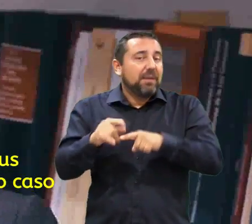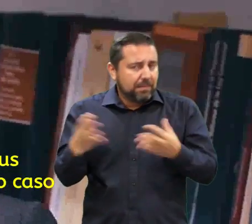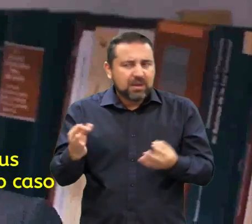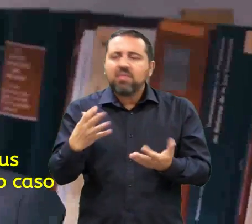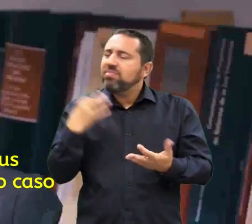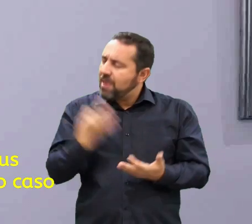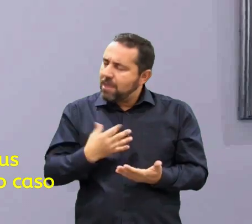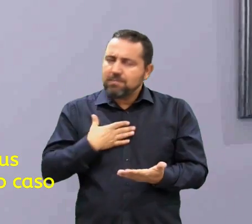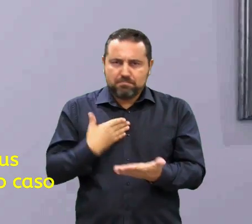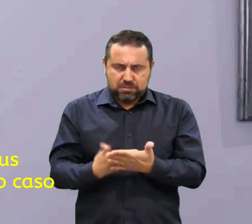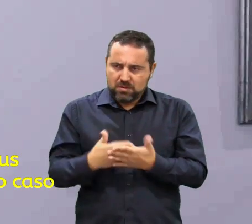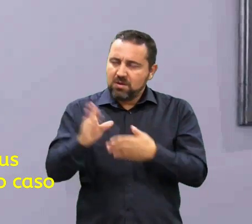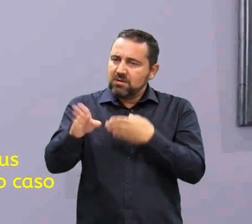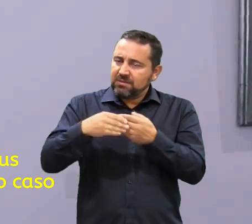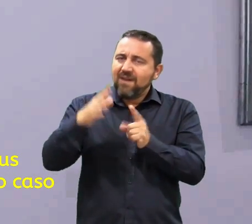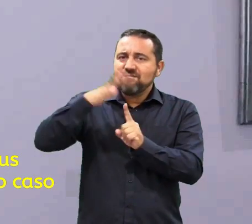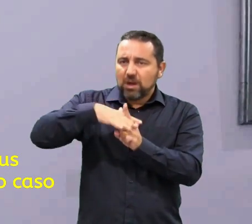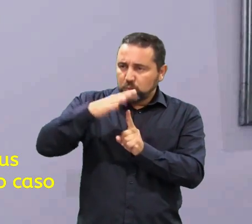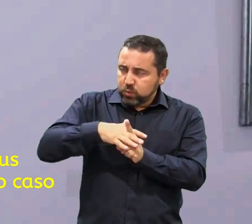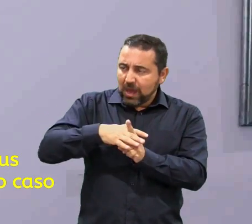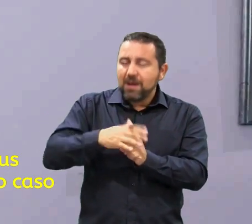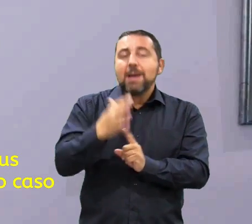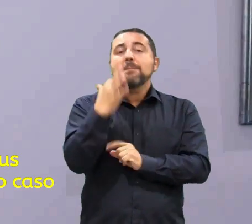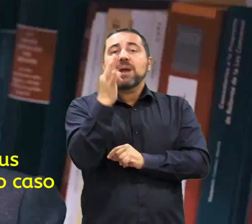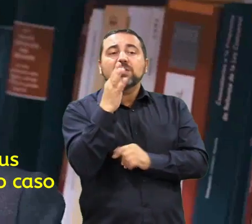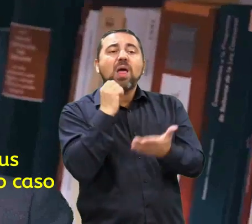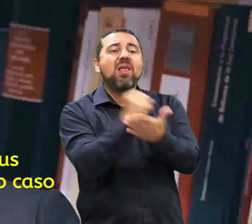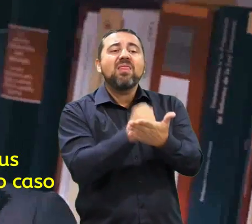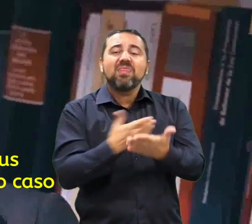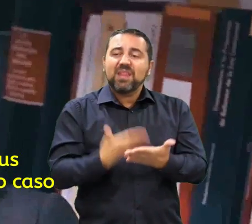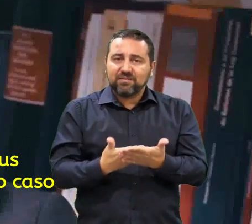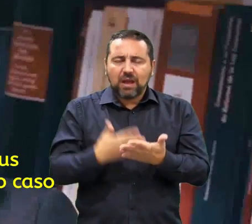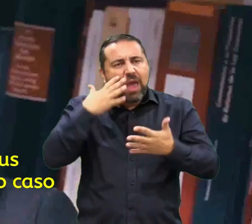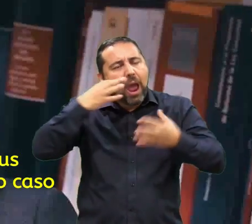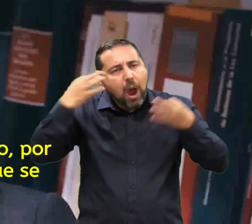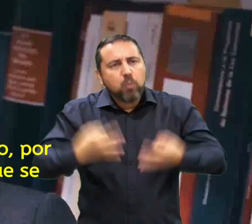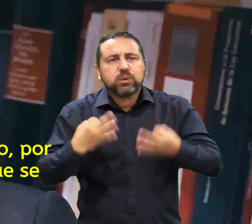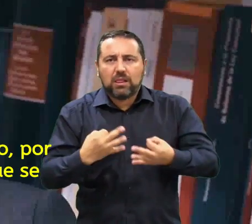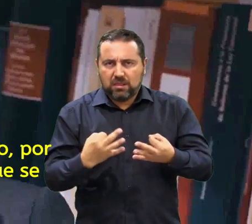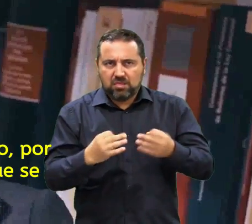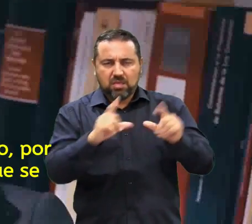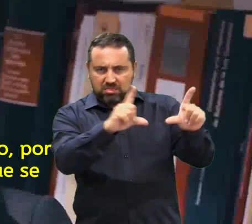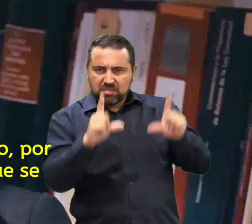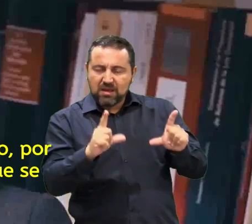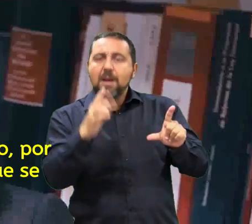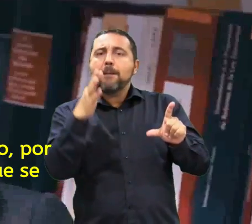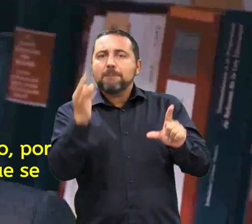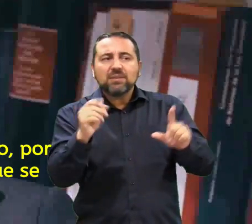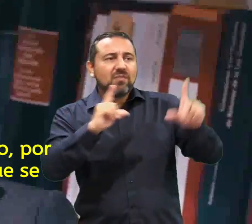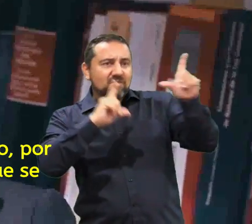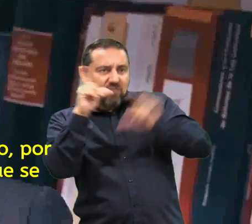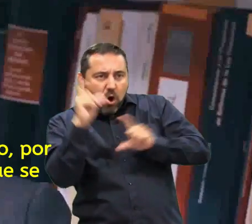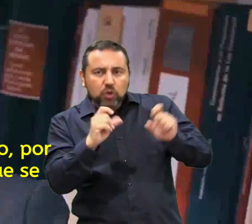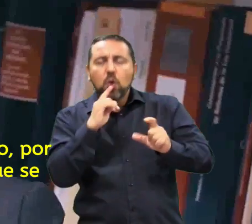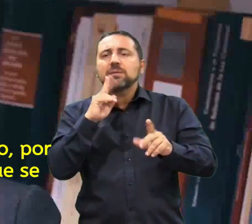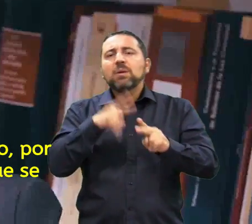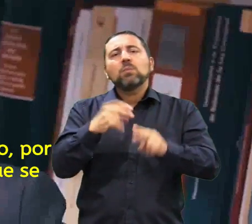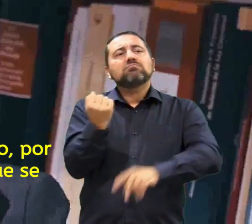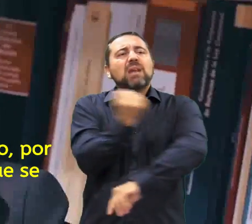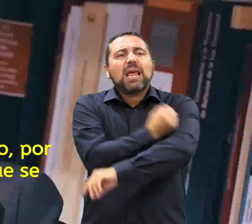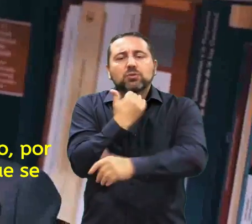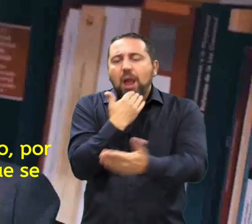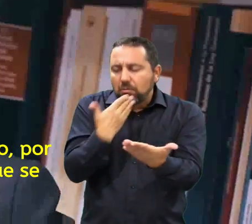que dependerá de sus circunstancias, pero tiene que existir en todo caso, y el certificado de autenticidad, acompañado, por supuesto, de